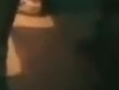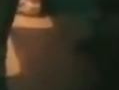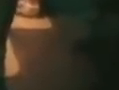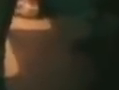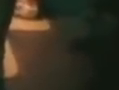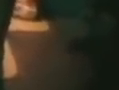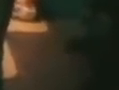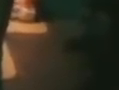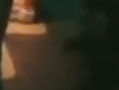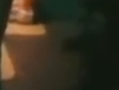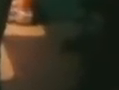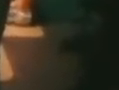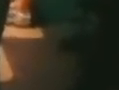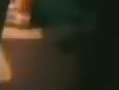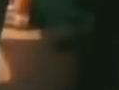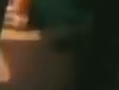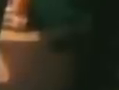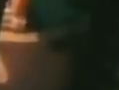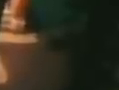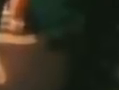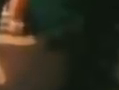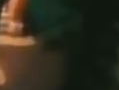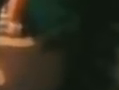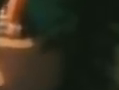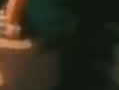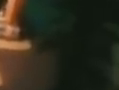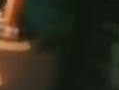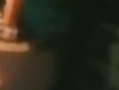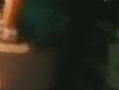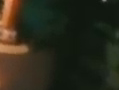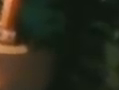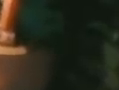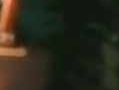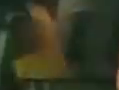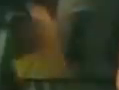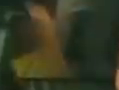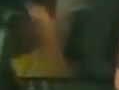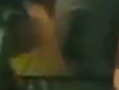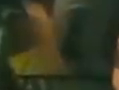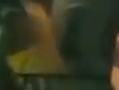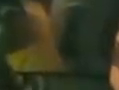Próximamente en el poliedro de Caracas es la información voy a retornar el contacto